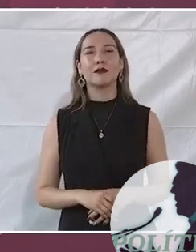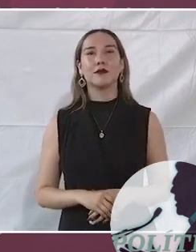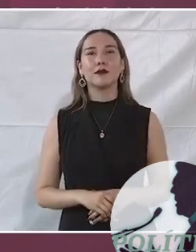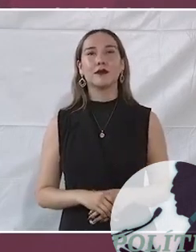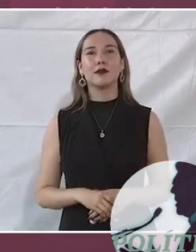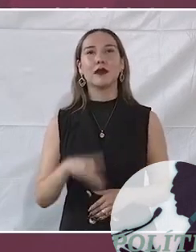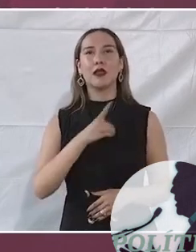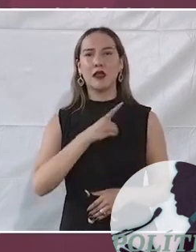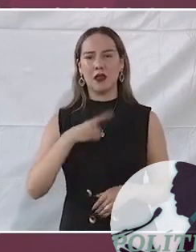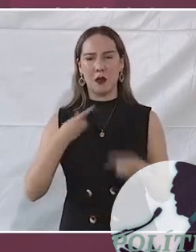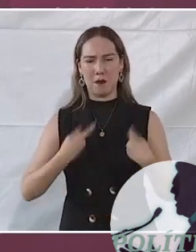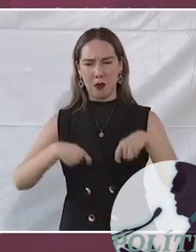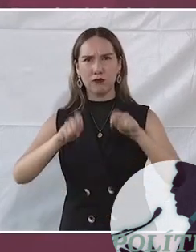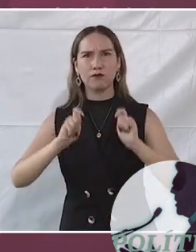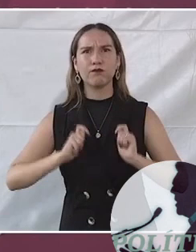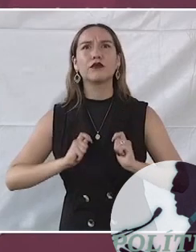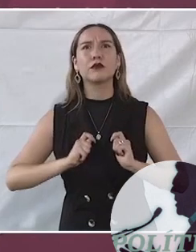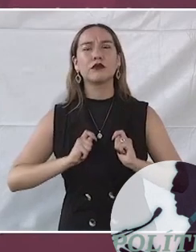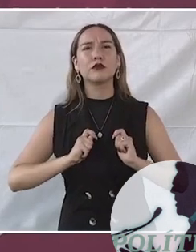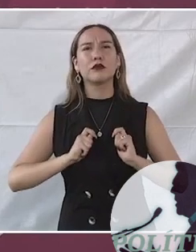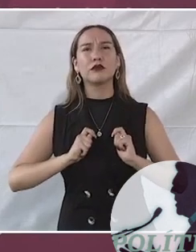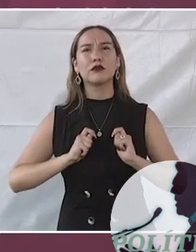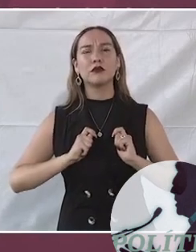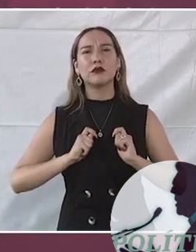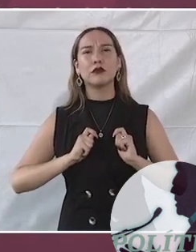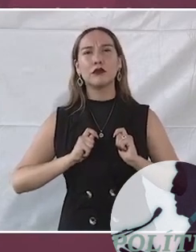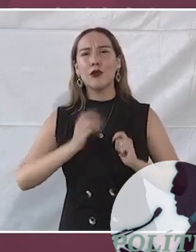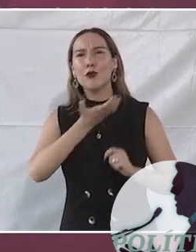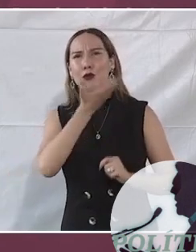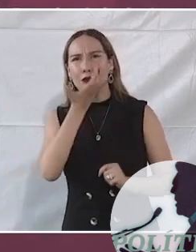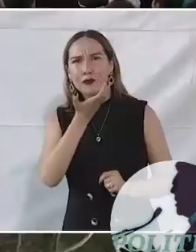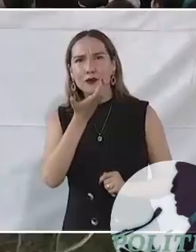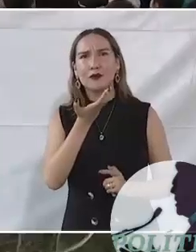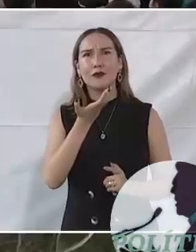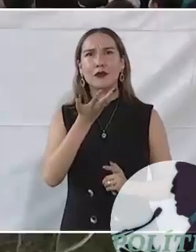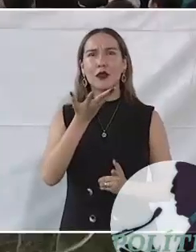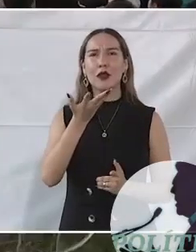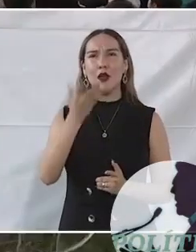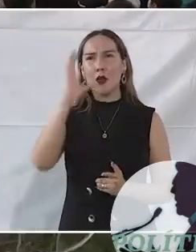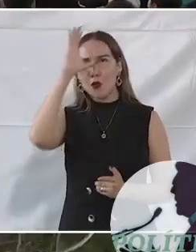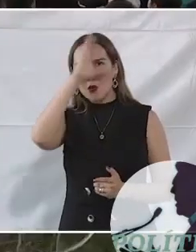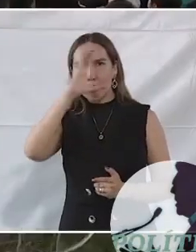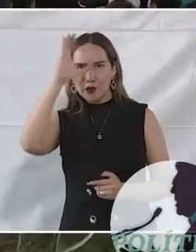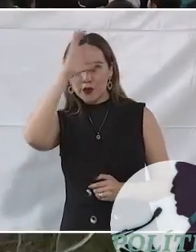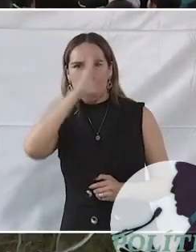tenemos tradiciones, si tenemos costumbres, si tenemos lenguas, organización